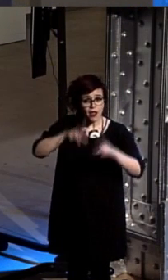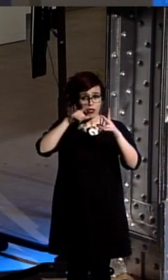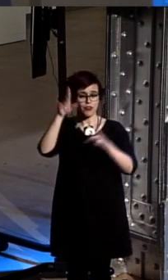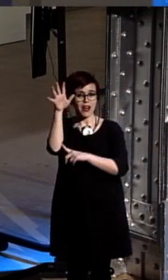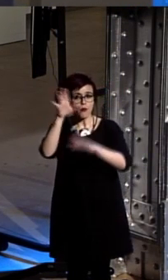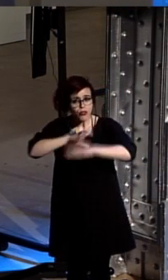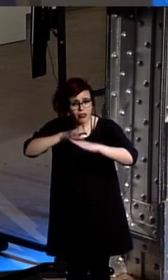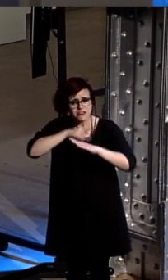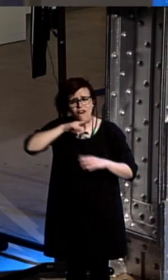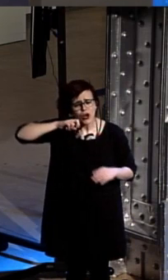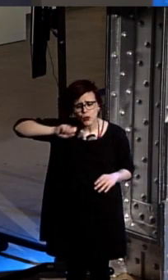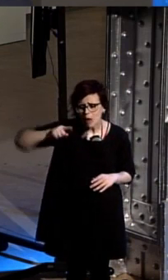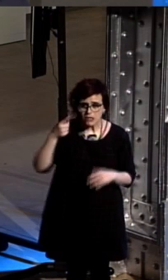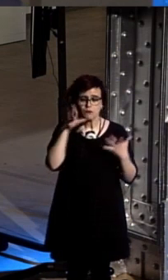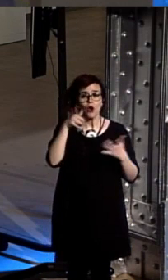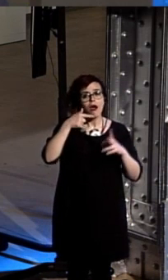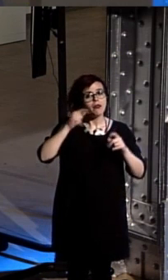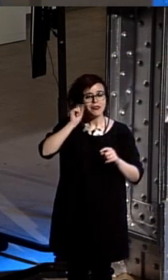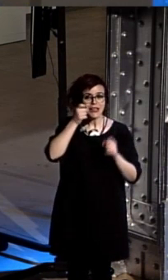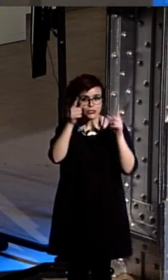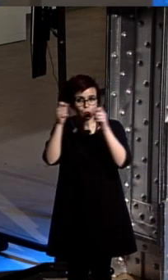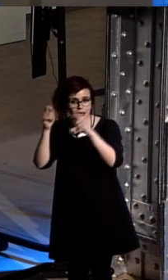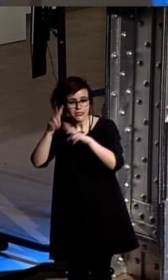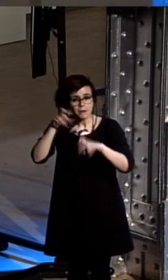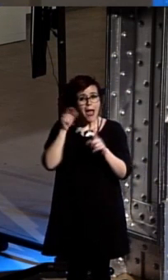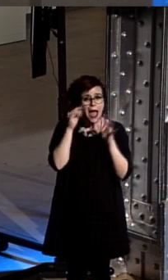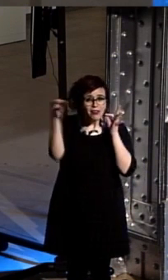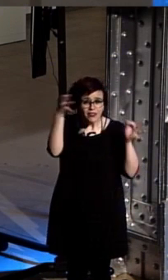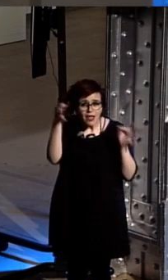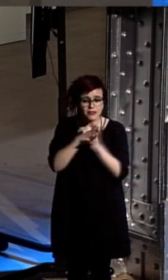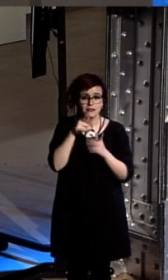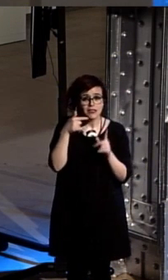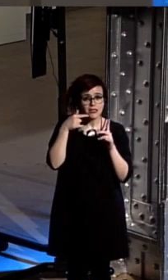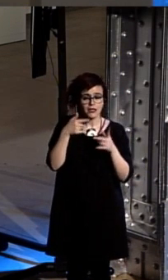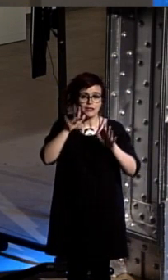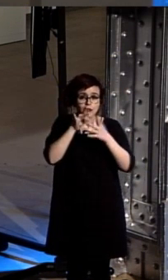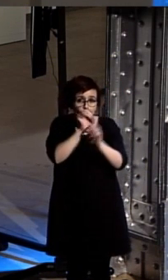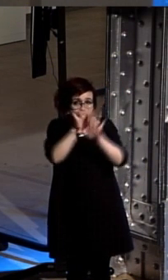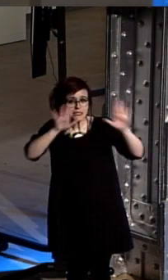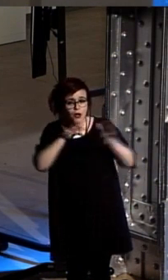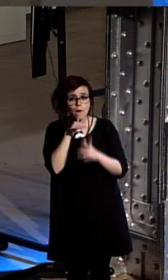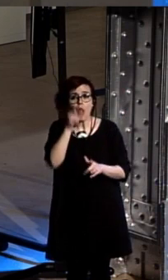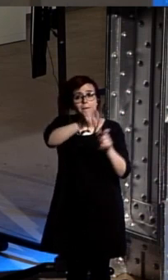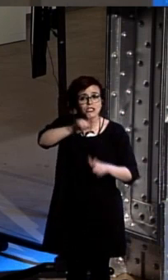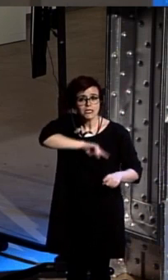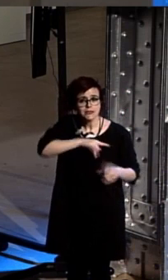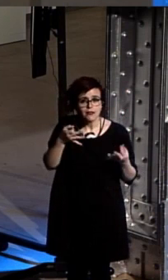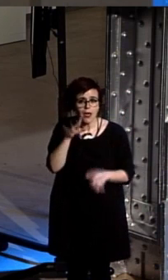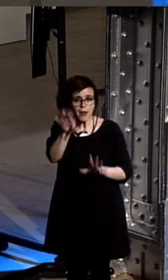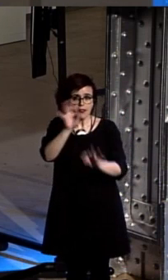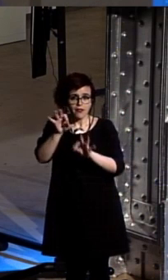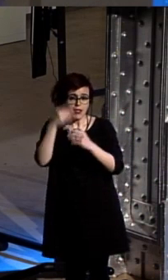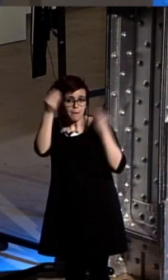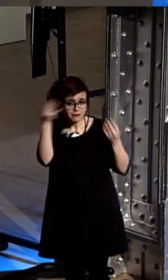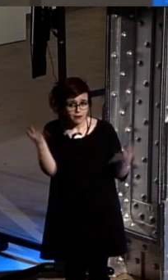es especialmente valiosa porque nos ha permitido descubrir con más precisión y objetividad lo que siente la gente, lo que perciben y lo que piensan.